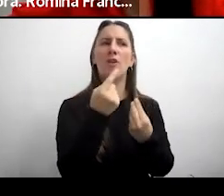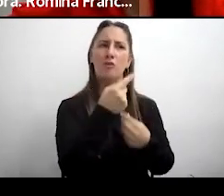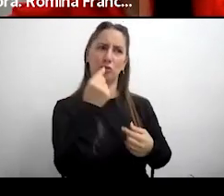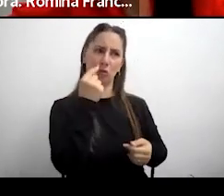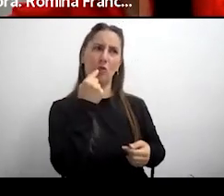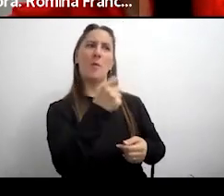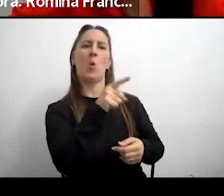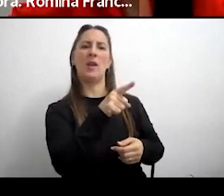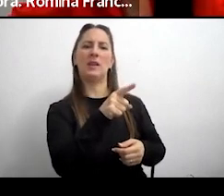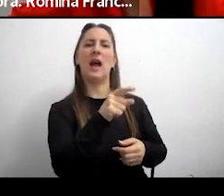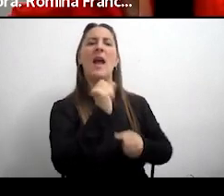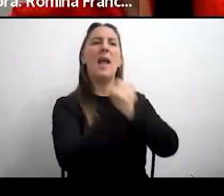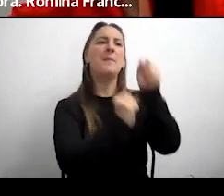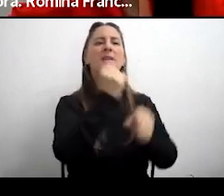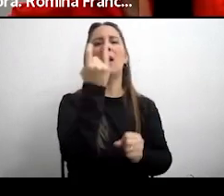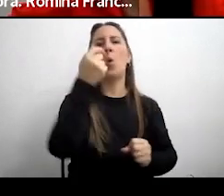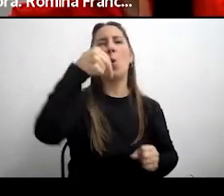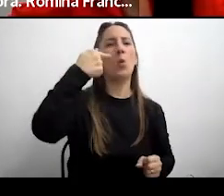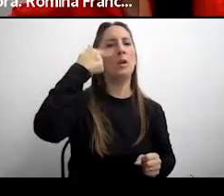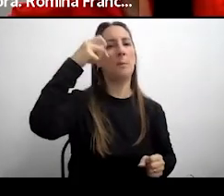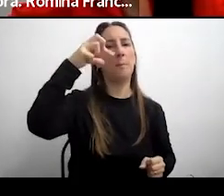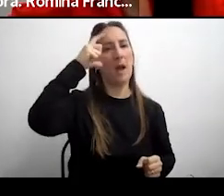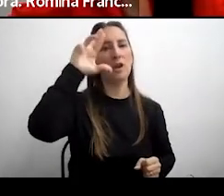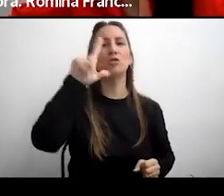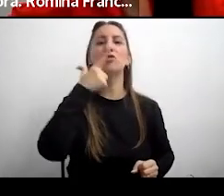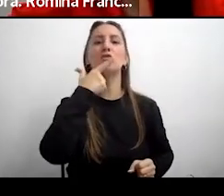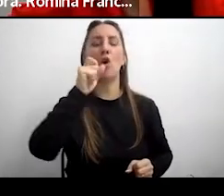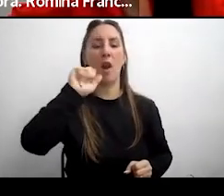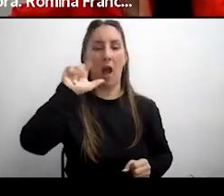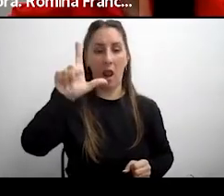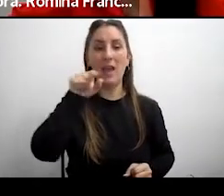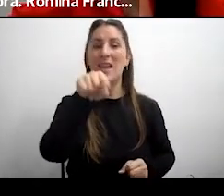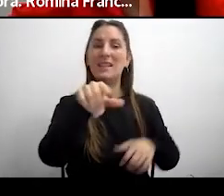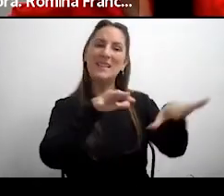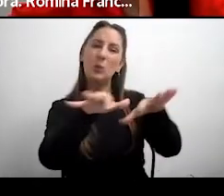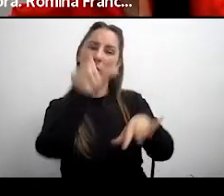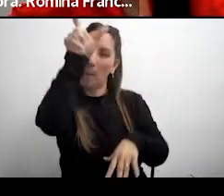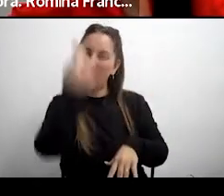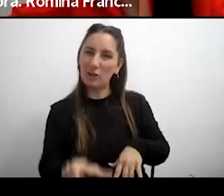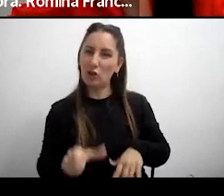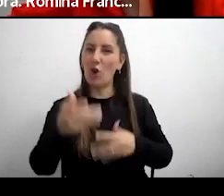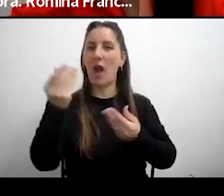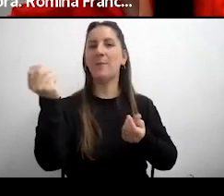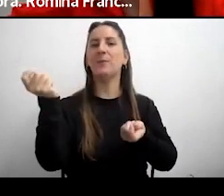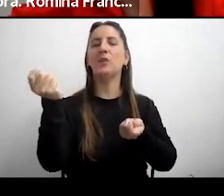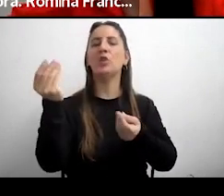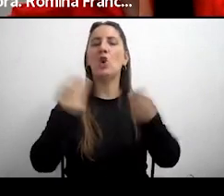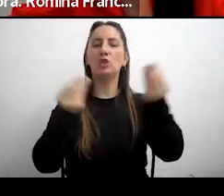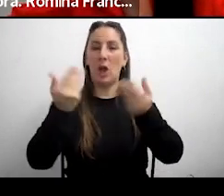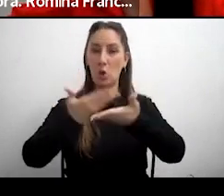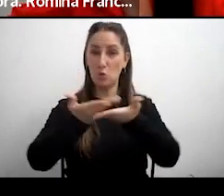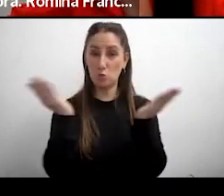este término de empresa. Este caso particular era el caso de un contador público, bueno, y aquí